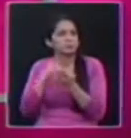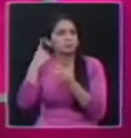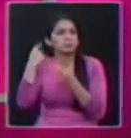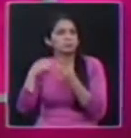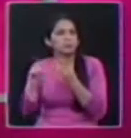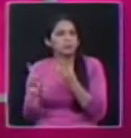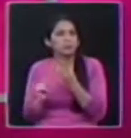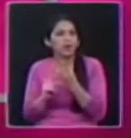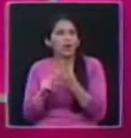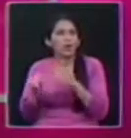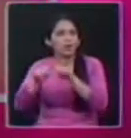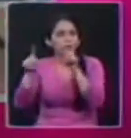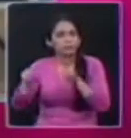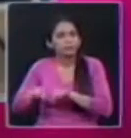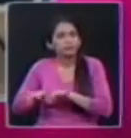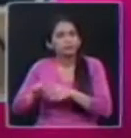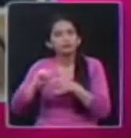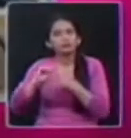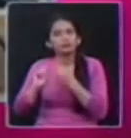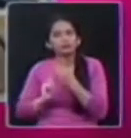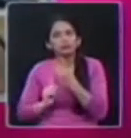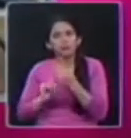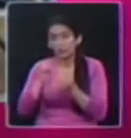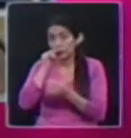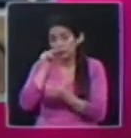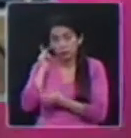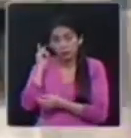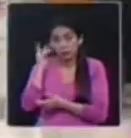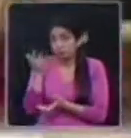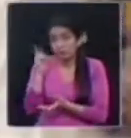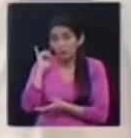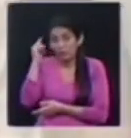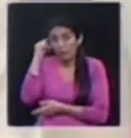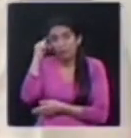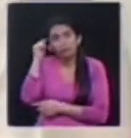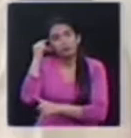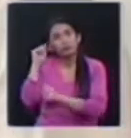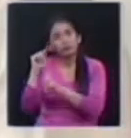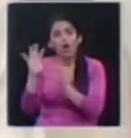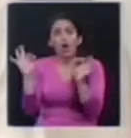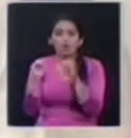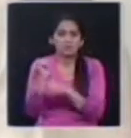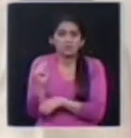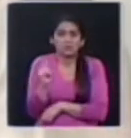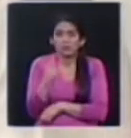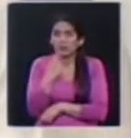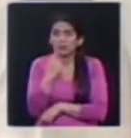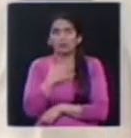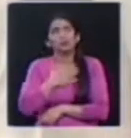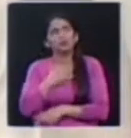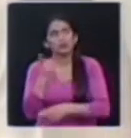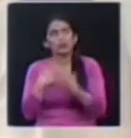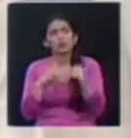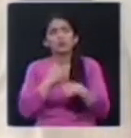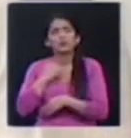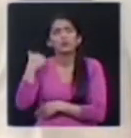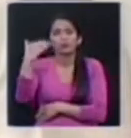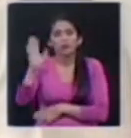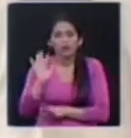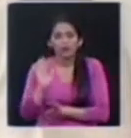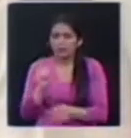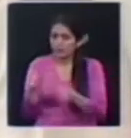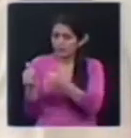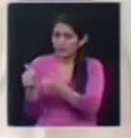invertir para una computadora o incluso pensar en iniciar su negocio. Muchas de las actividades están enfocadas para que